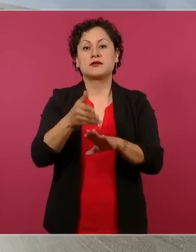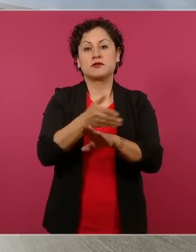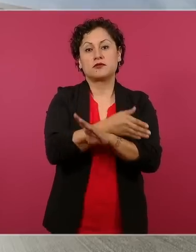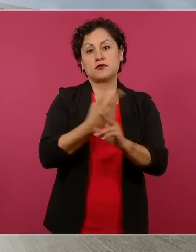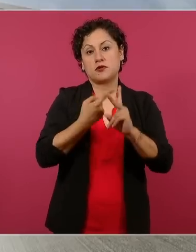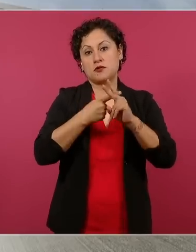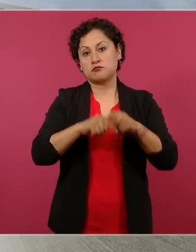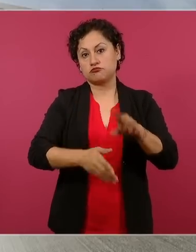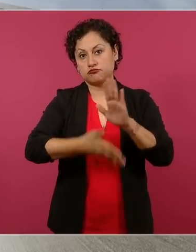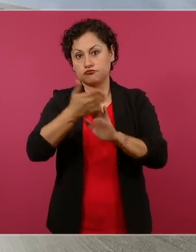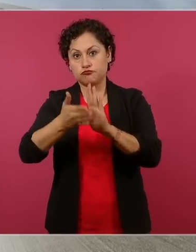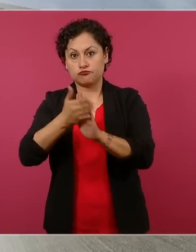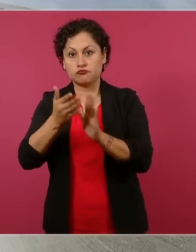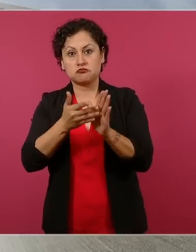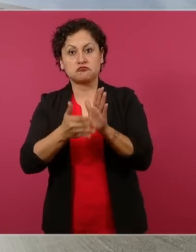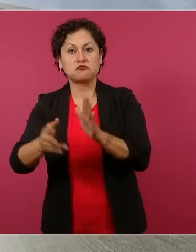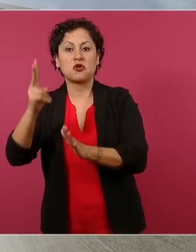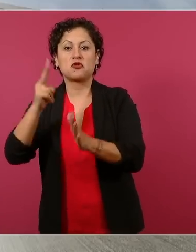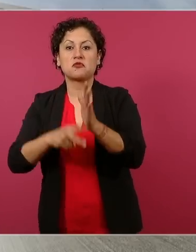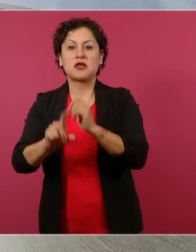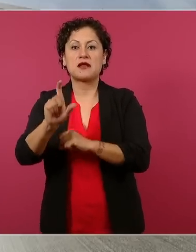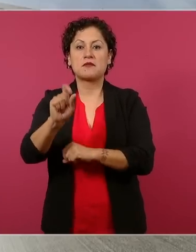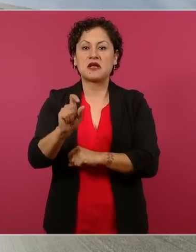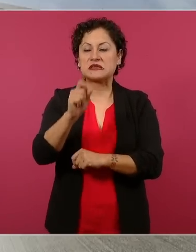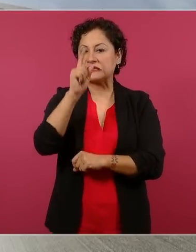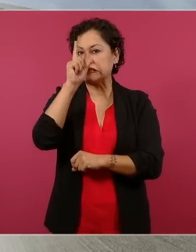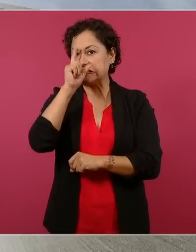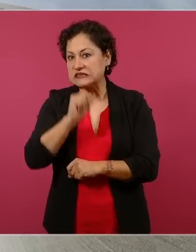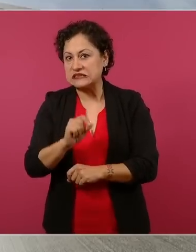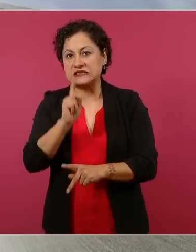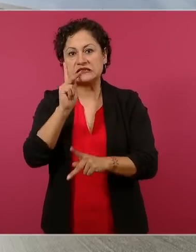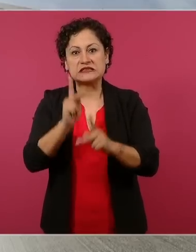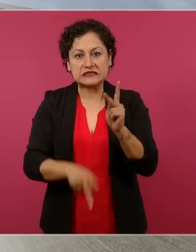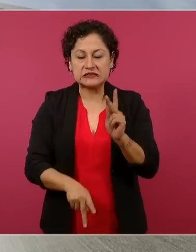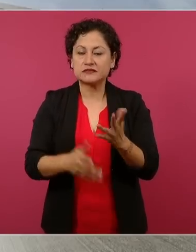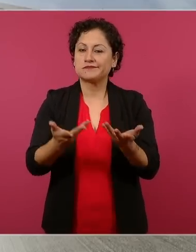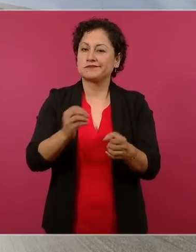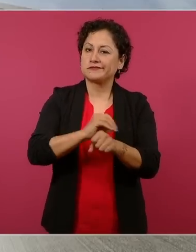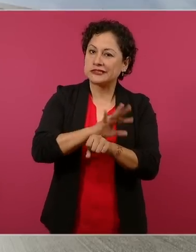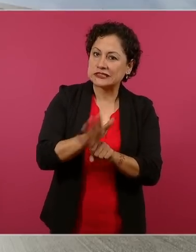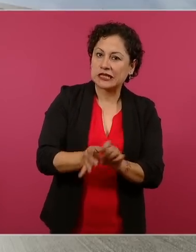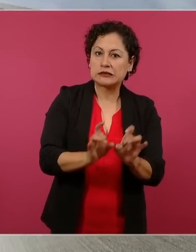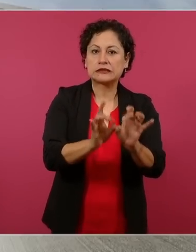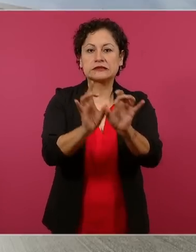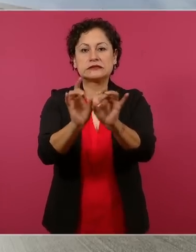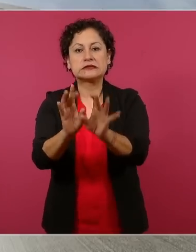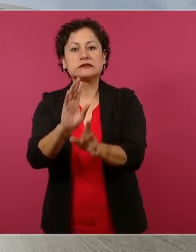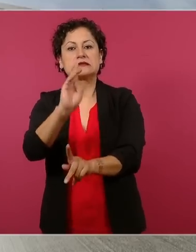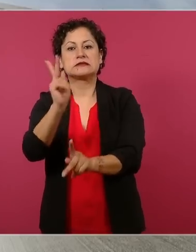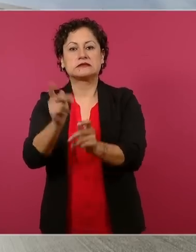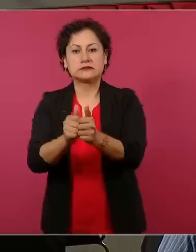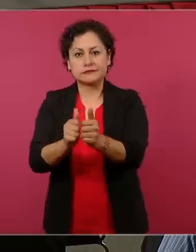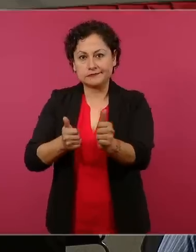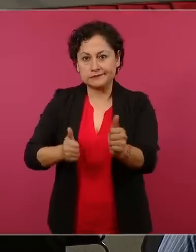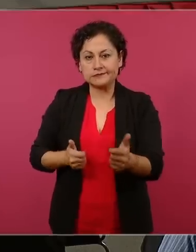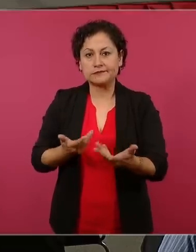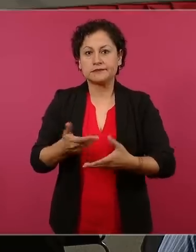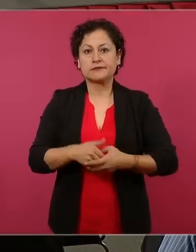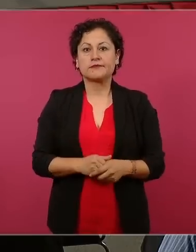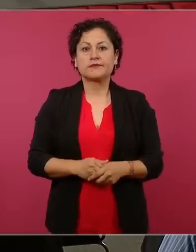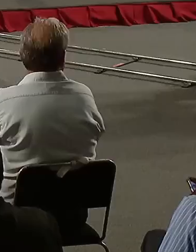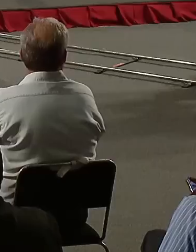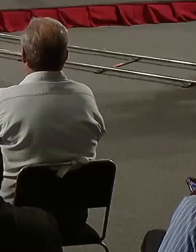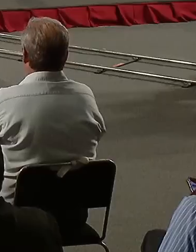2020, pero entre la pandemia y algunos retrasos, sobre todo por esta forma como se hacían